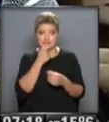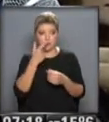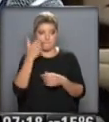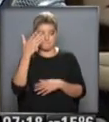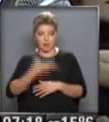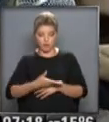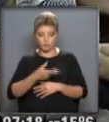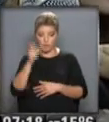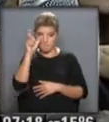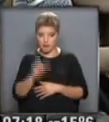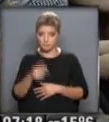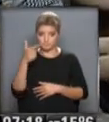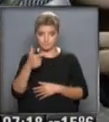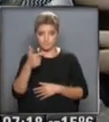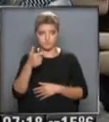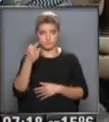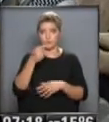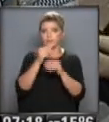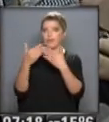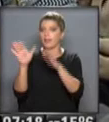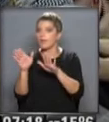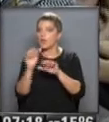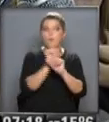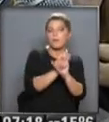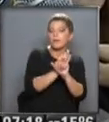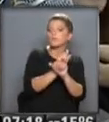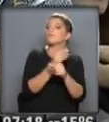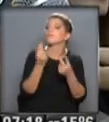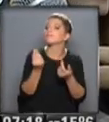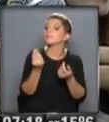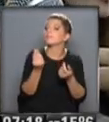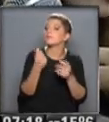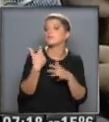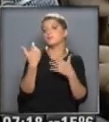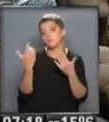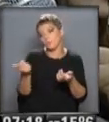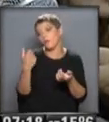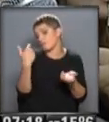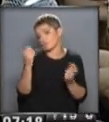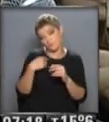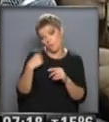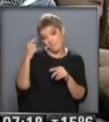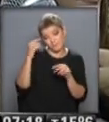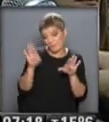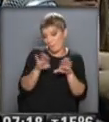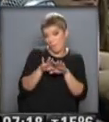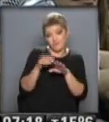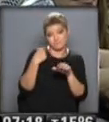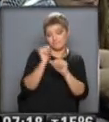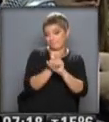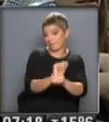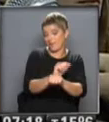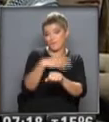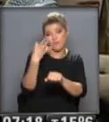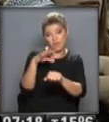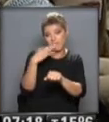está por cometer usted delito, ¿usted qué piensa? ¿Tiene que quedar en libertad o tiene que quedar preso? Bueno, yo me hago eco de eso, lo que dice usted, lo dice toda la gente, así que esperemos que todo